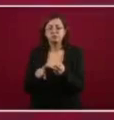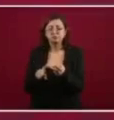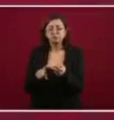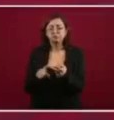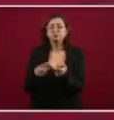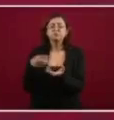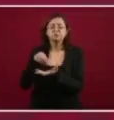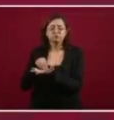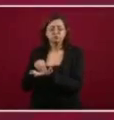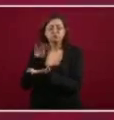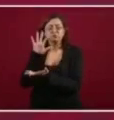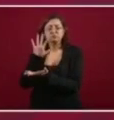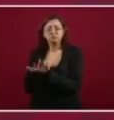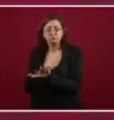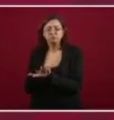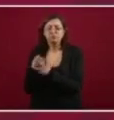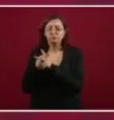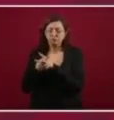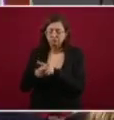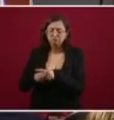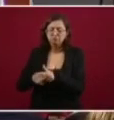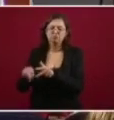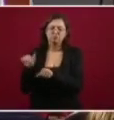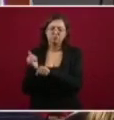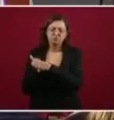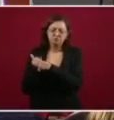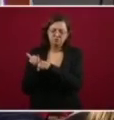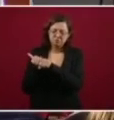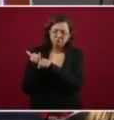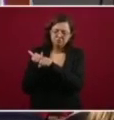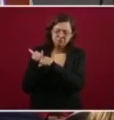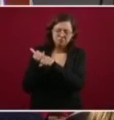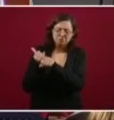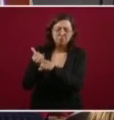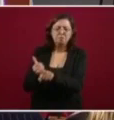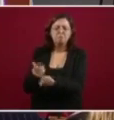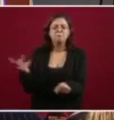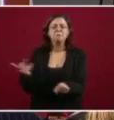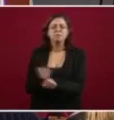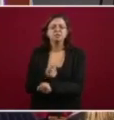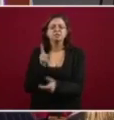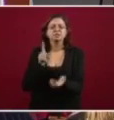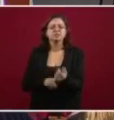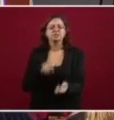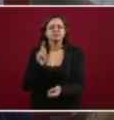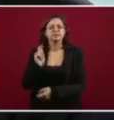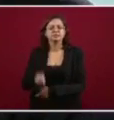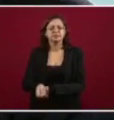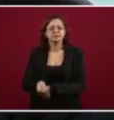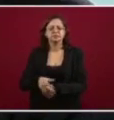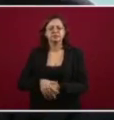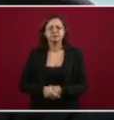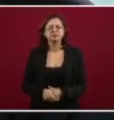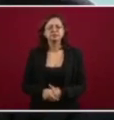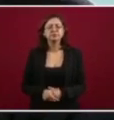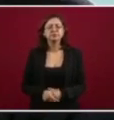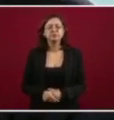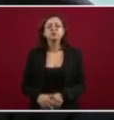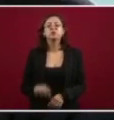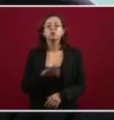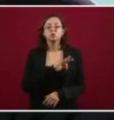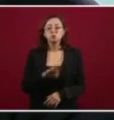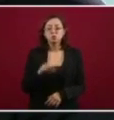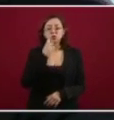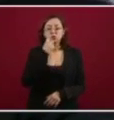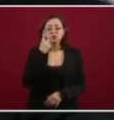los hechos e iniciar la investigación correspondiente. Puedo informar